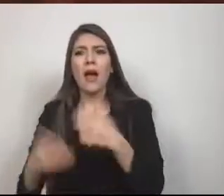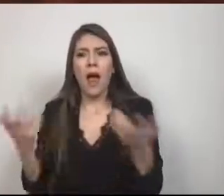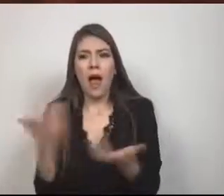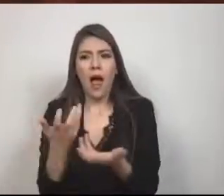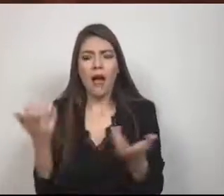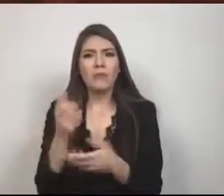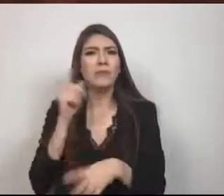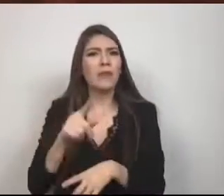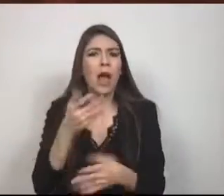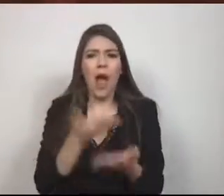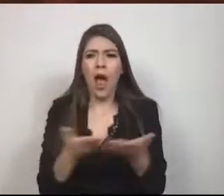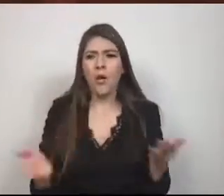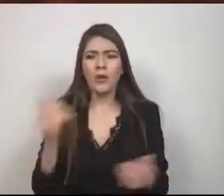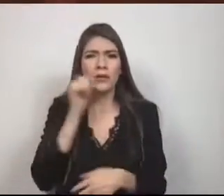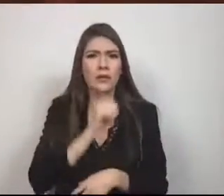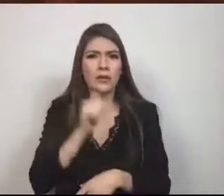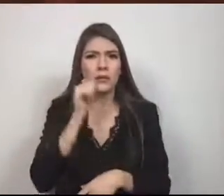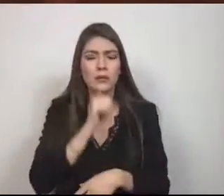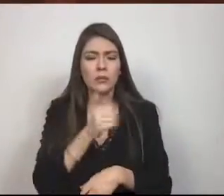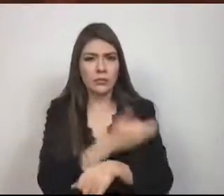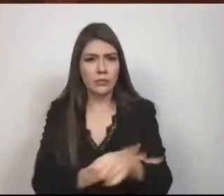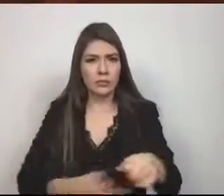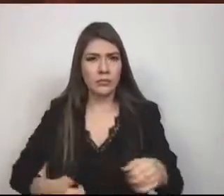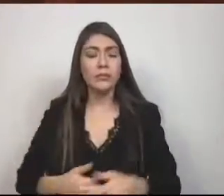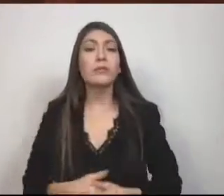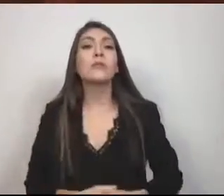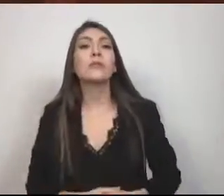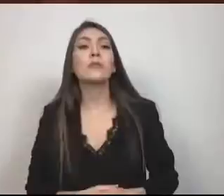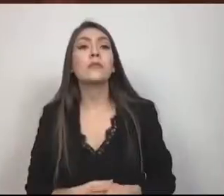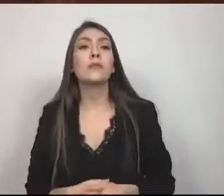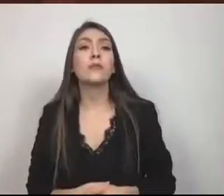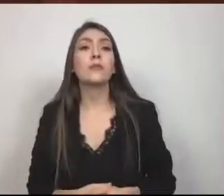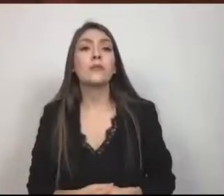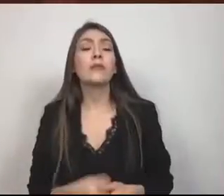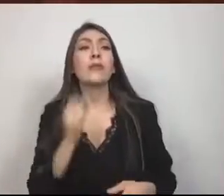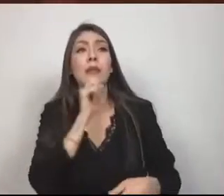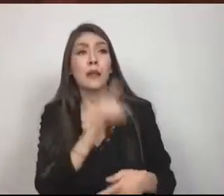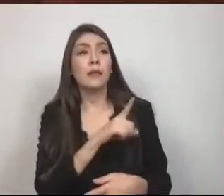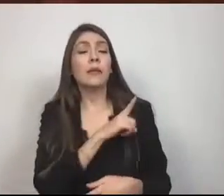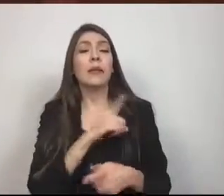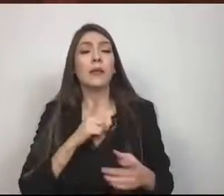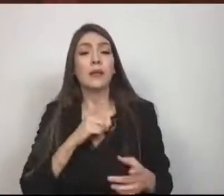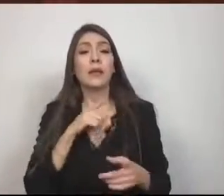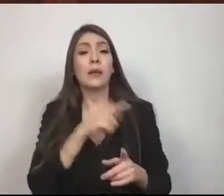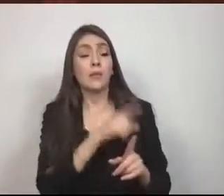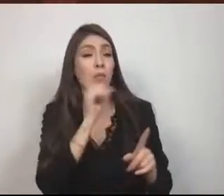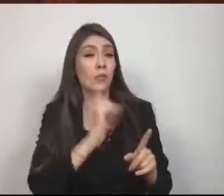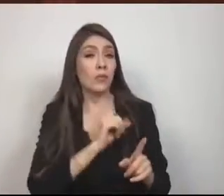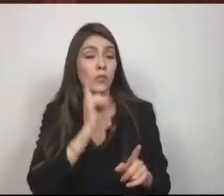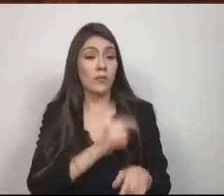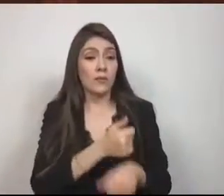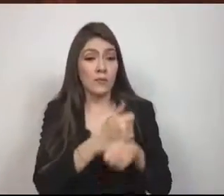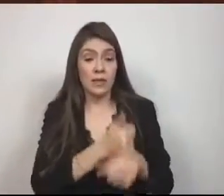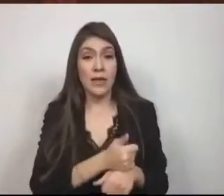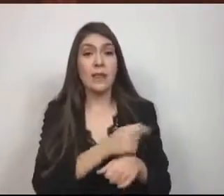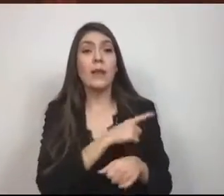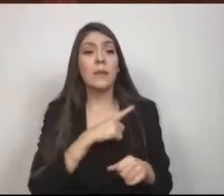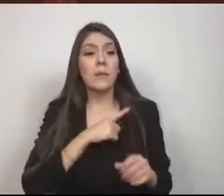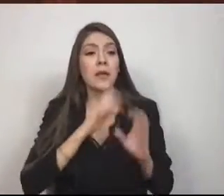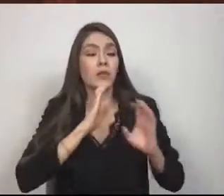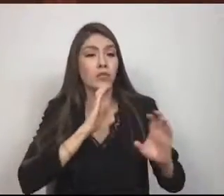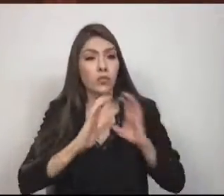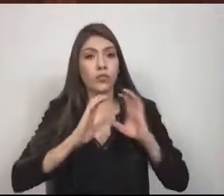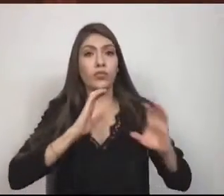Deberá existir también comunicación constante con la víctima durante los primeros 6 días posteriores a la implementación de